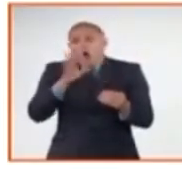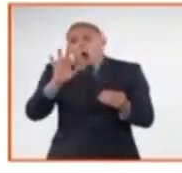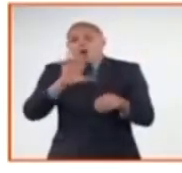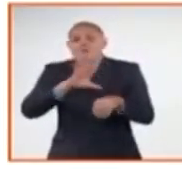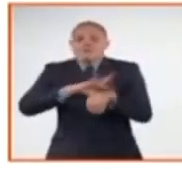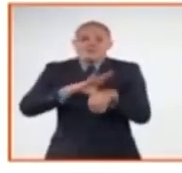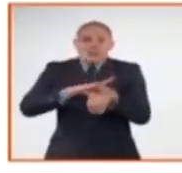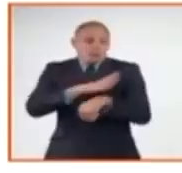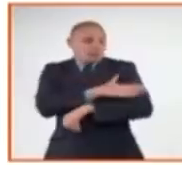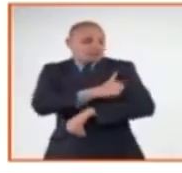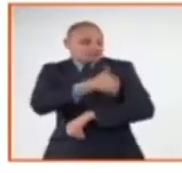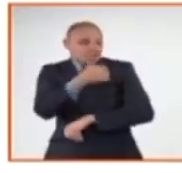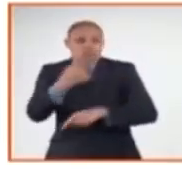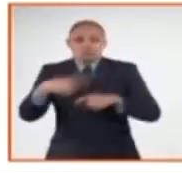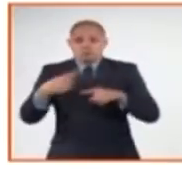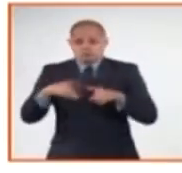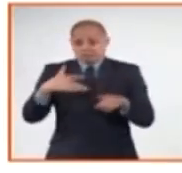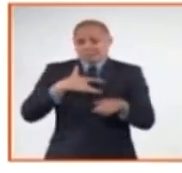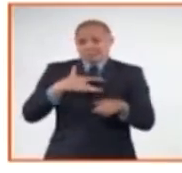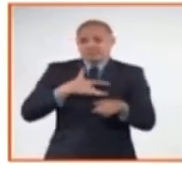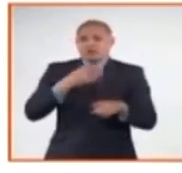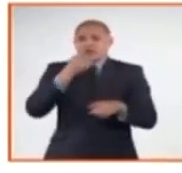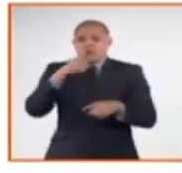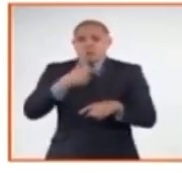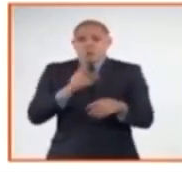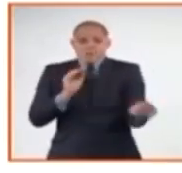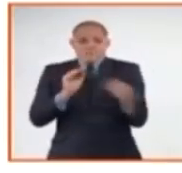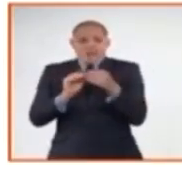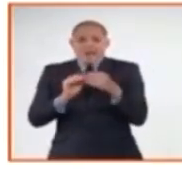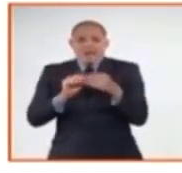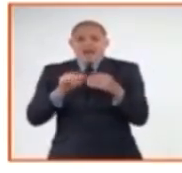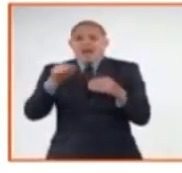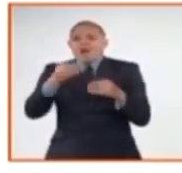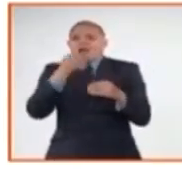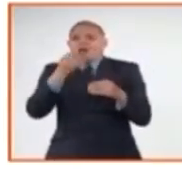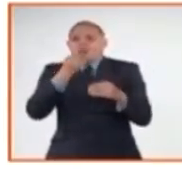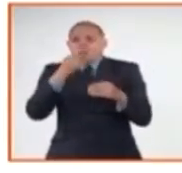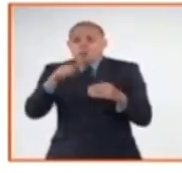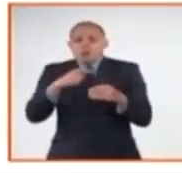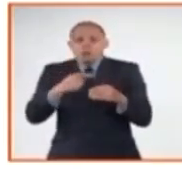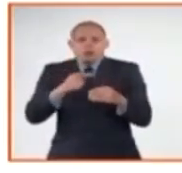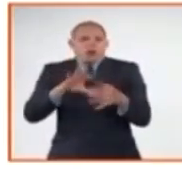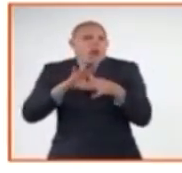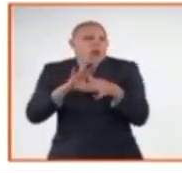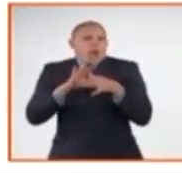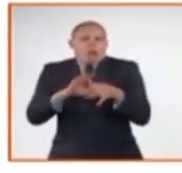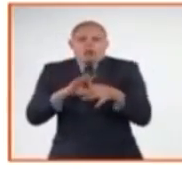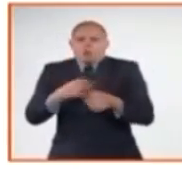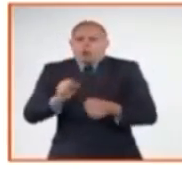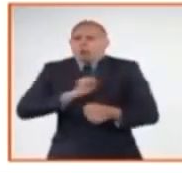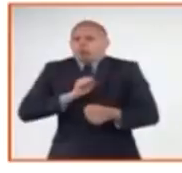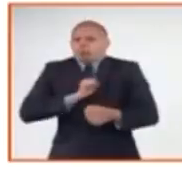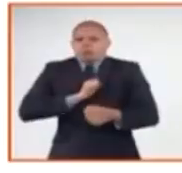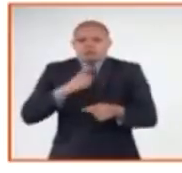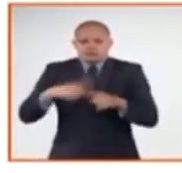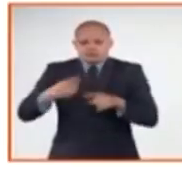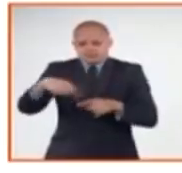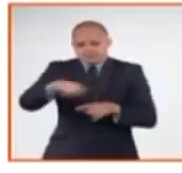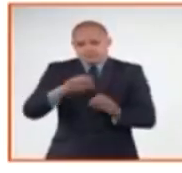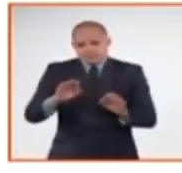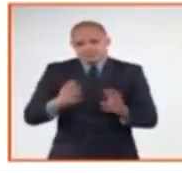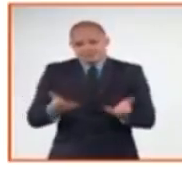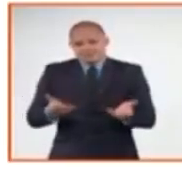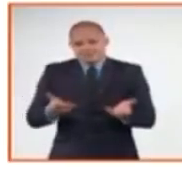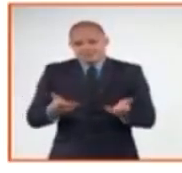aún así la vacunación los va a favorecer y los va a preparar mejor para la infección ante el virus de hecho que en el caso de